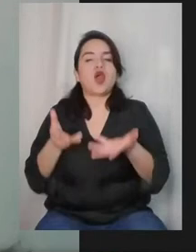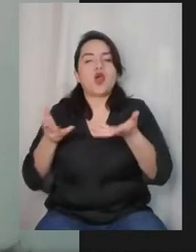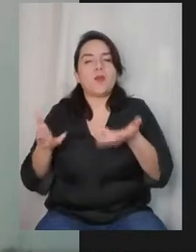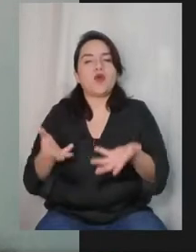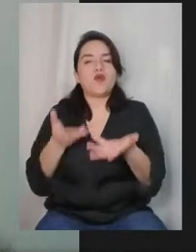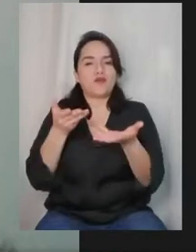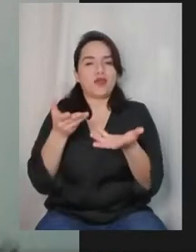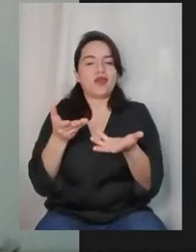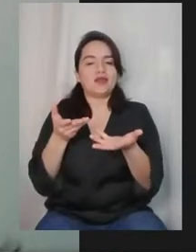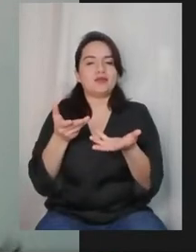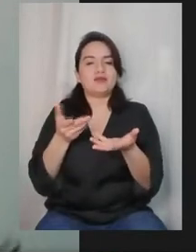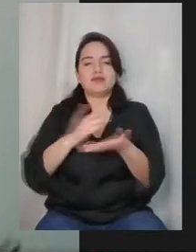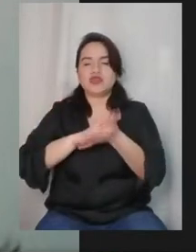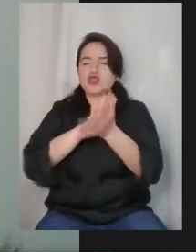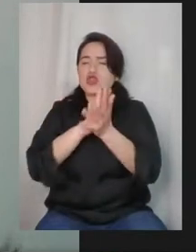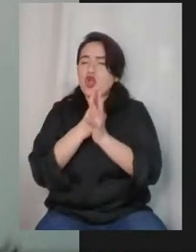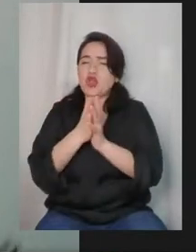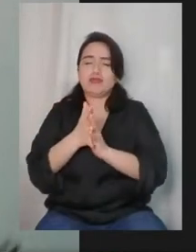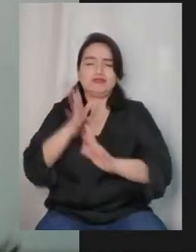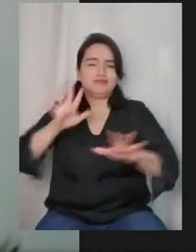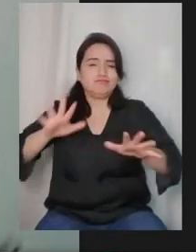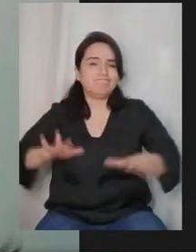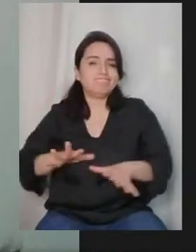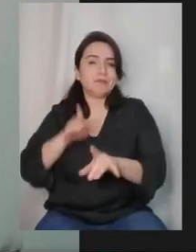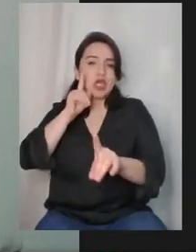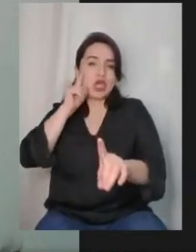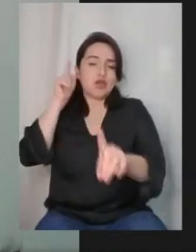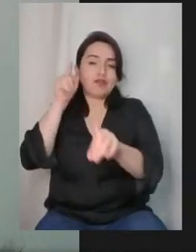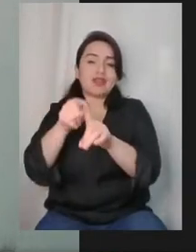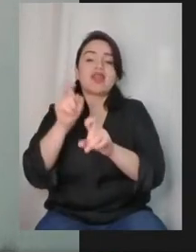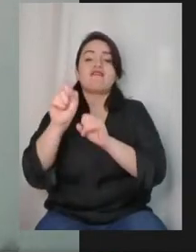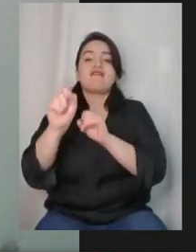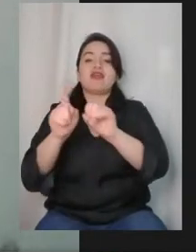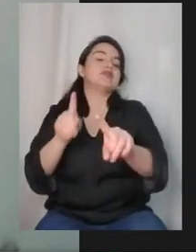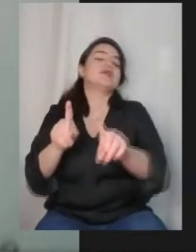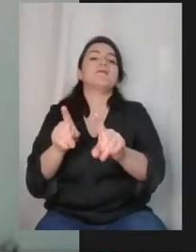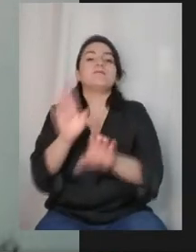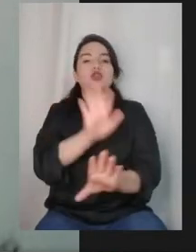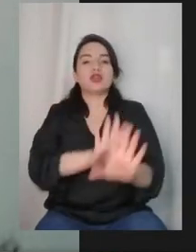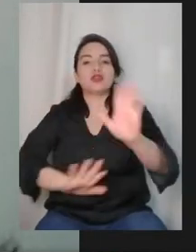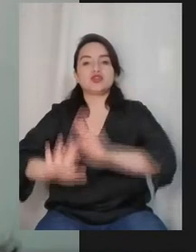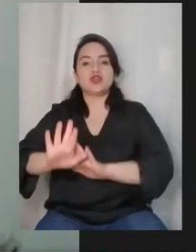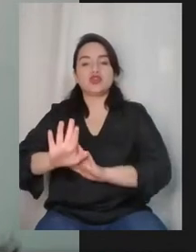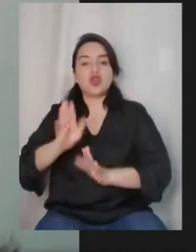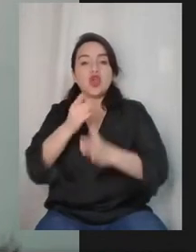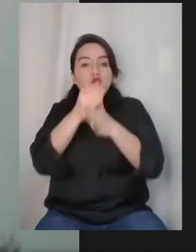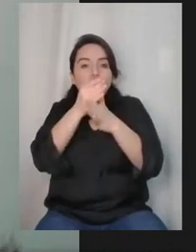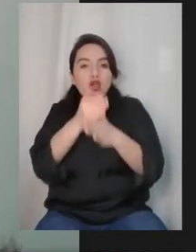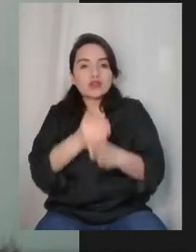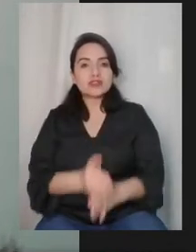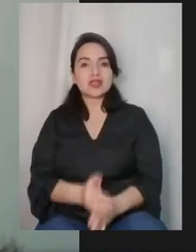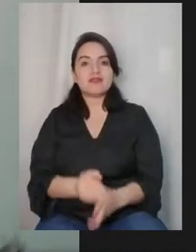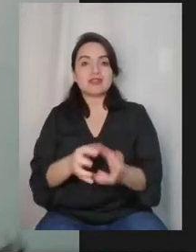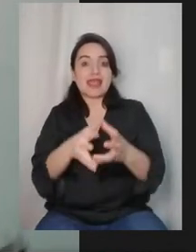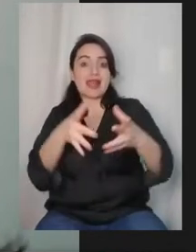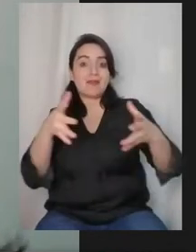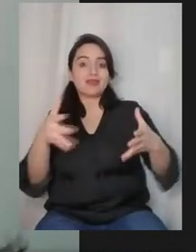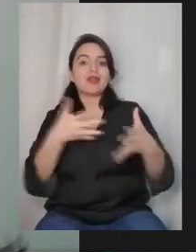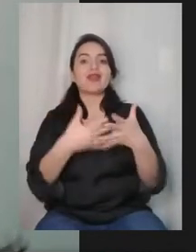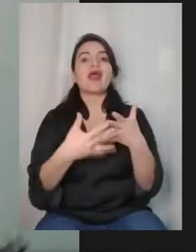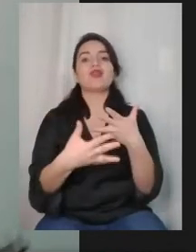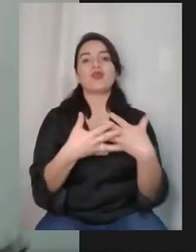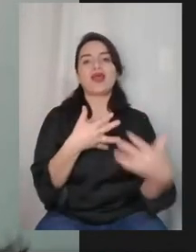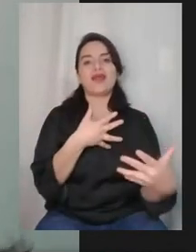los medios y en todos los planos la defensa, protección, conservación e incremento de la fauna y flora de la vida silvestre, de